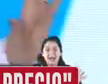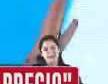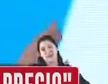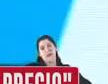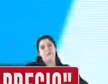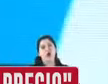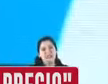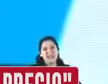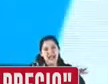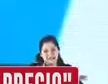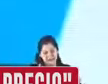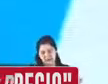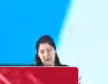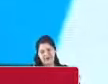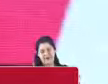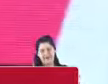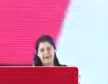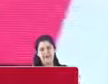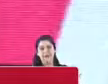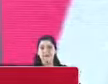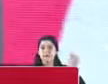política de esa manera pero